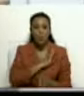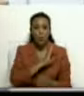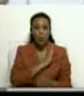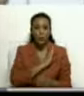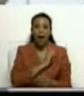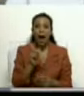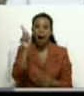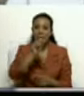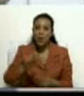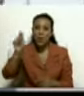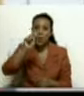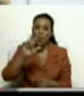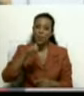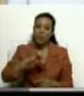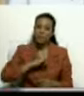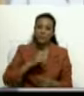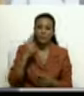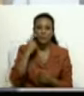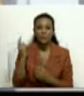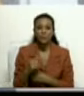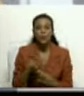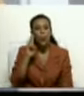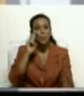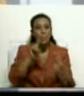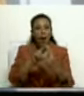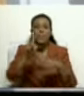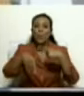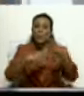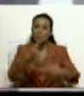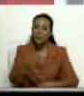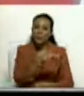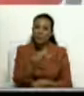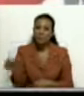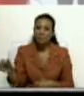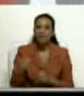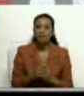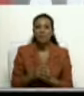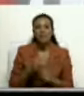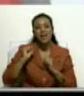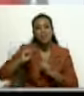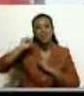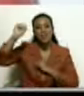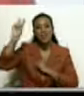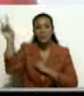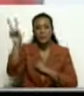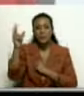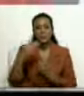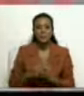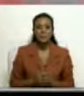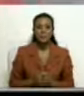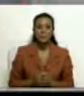personal, @soyelipao. Nos vemos en una próxima oportunidad y que viva nuestro país, Venezuela.